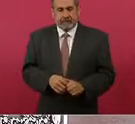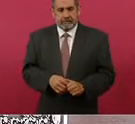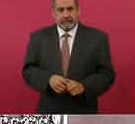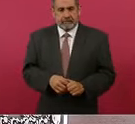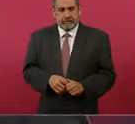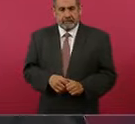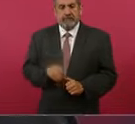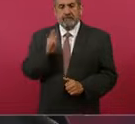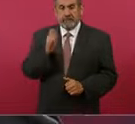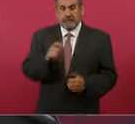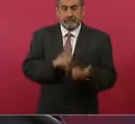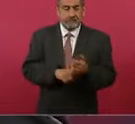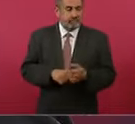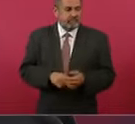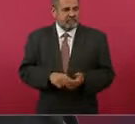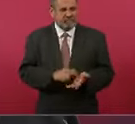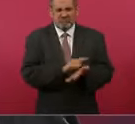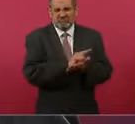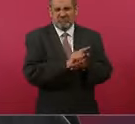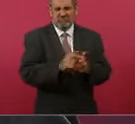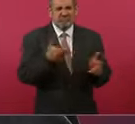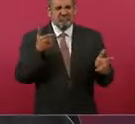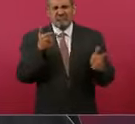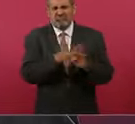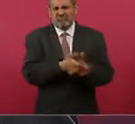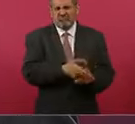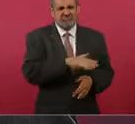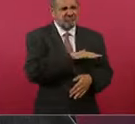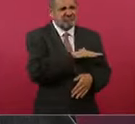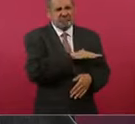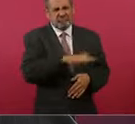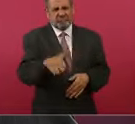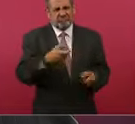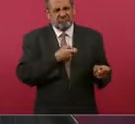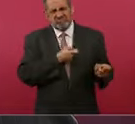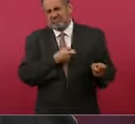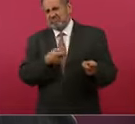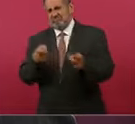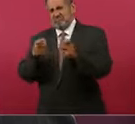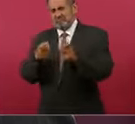era limpia, masacre,